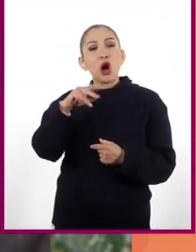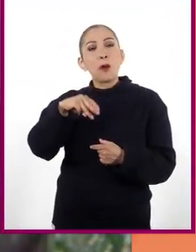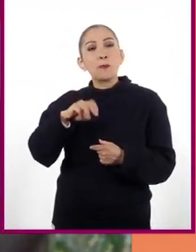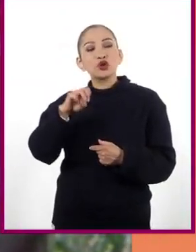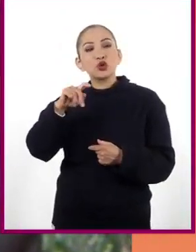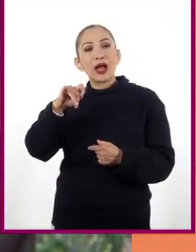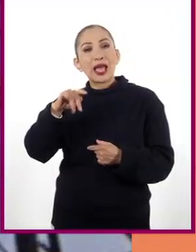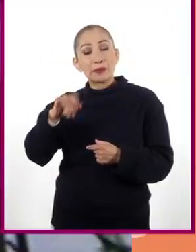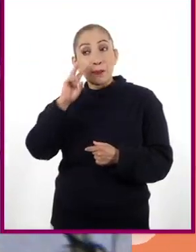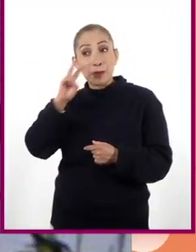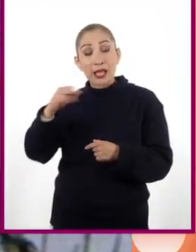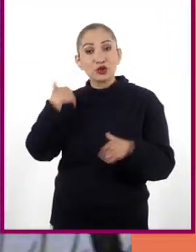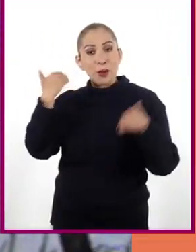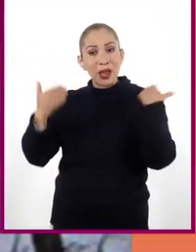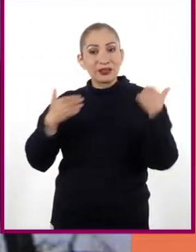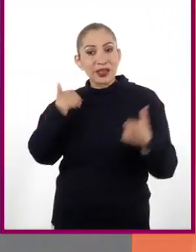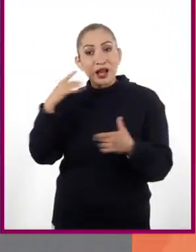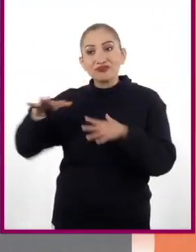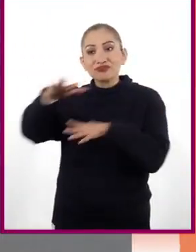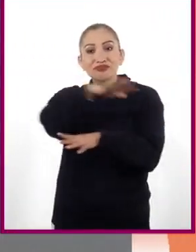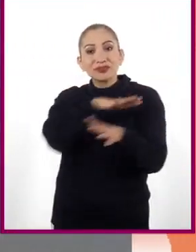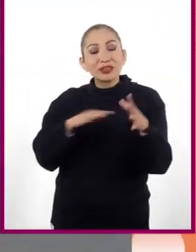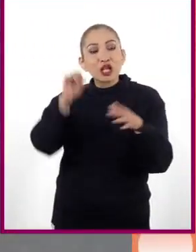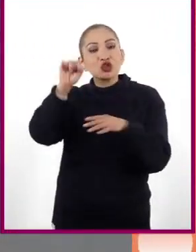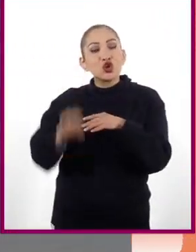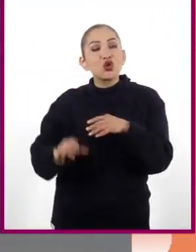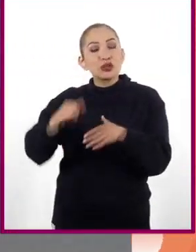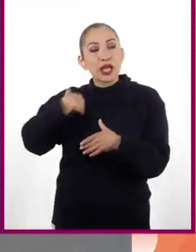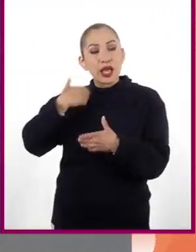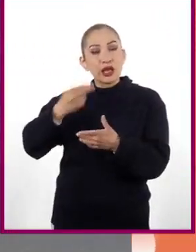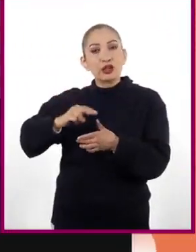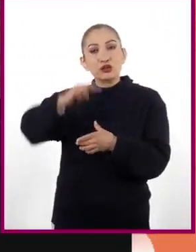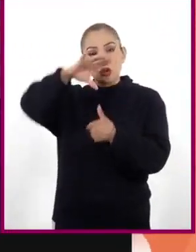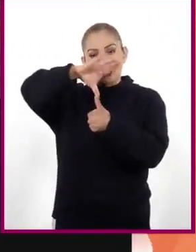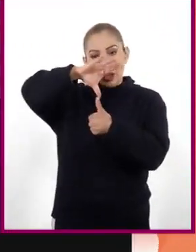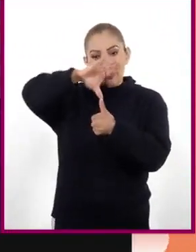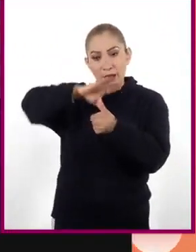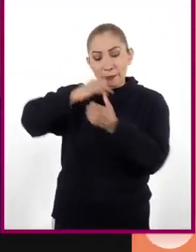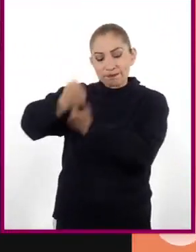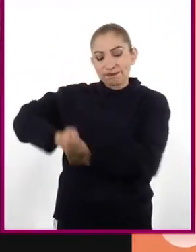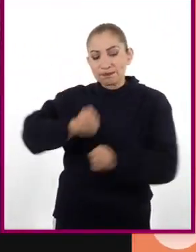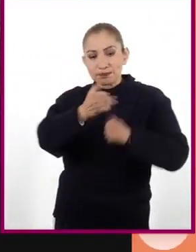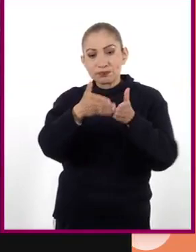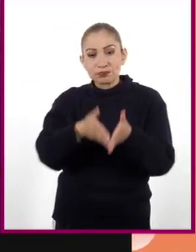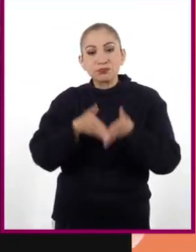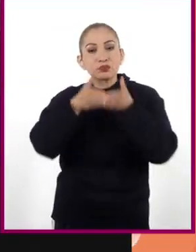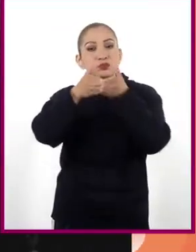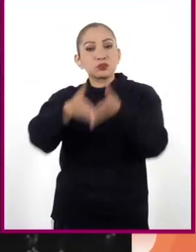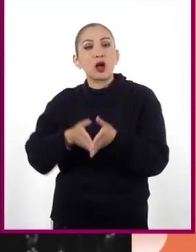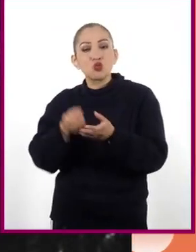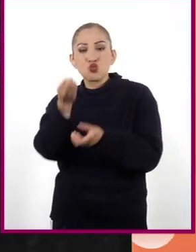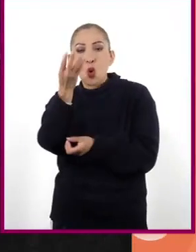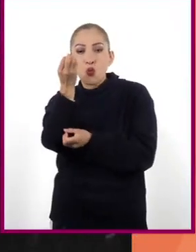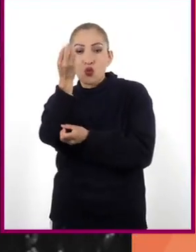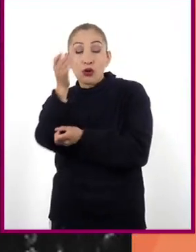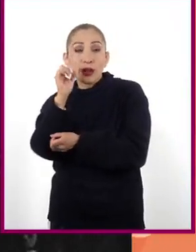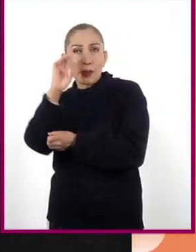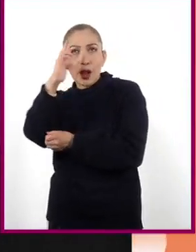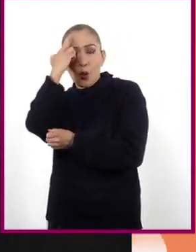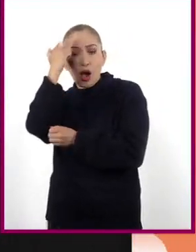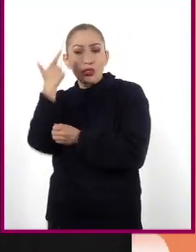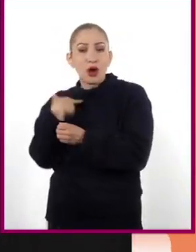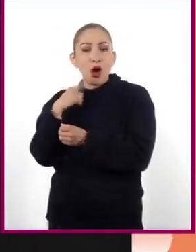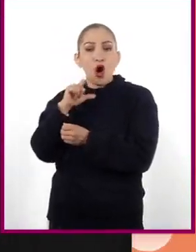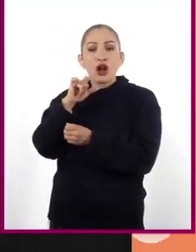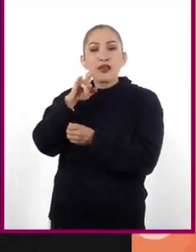Twain, quien vive sus aventuras en el medio rural del sur de Norteamérica, entre balsas y barcos de vapor. También recuerdo a